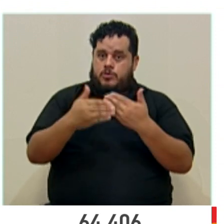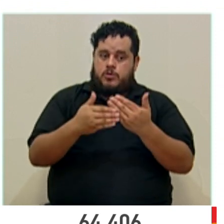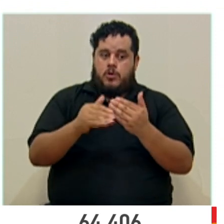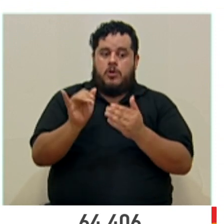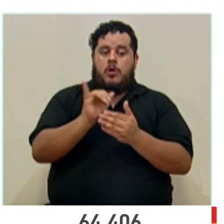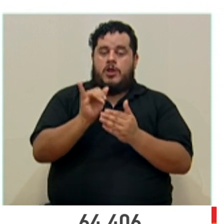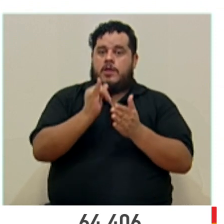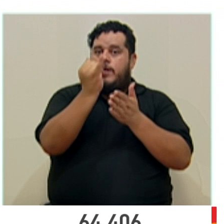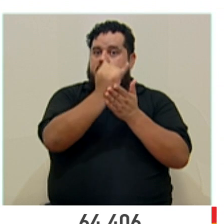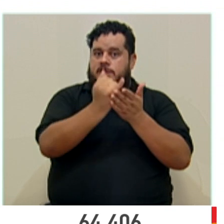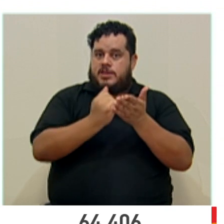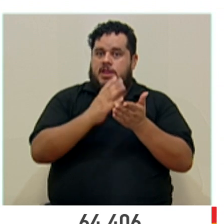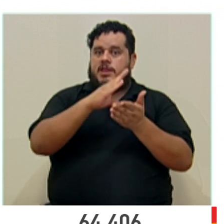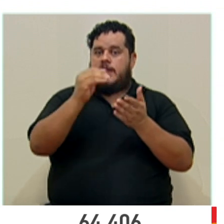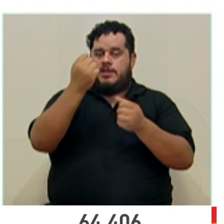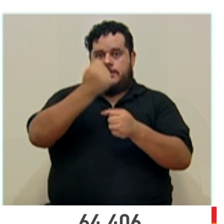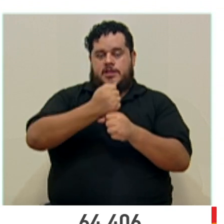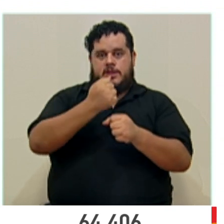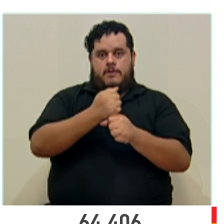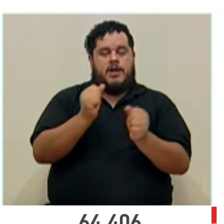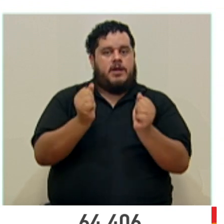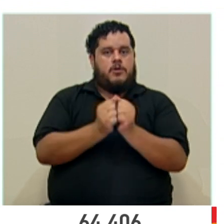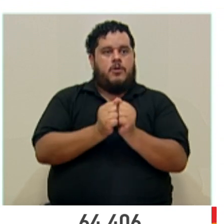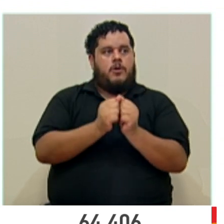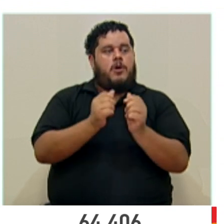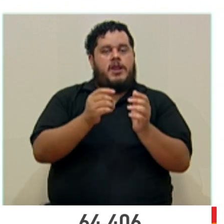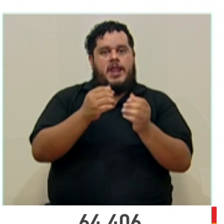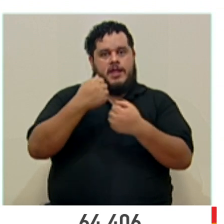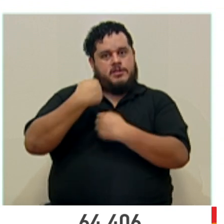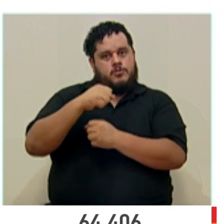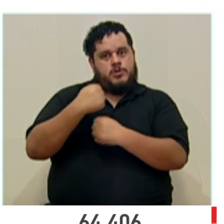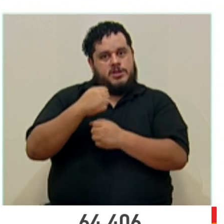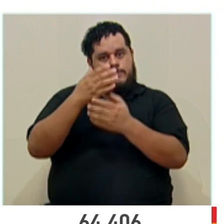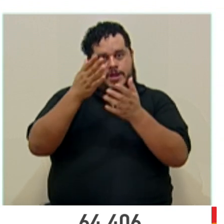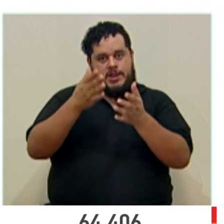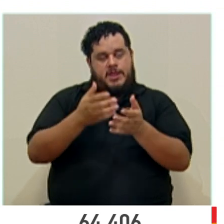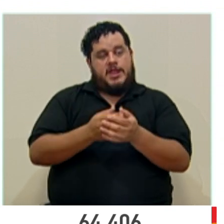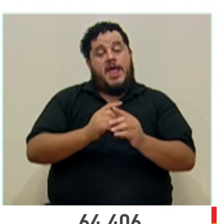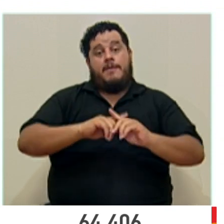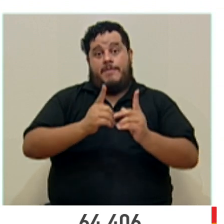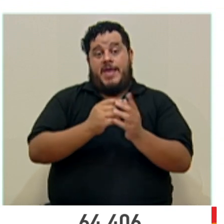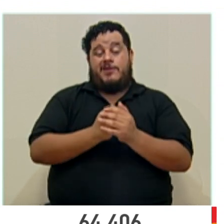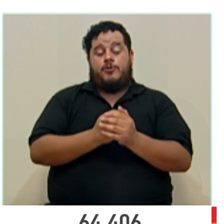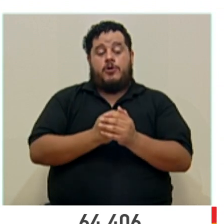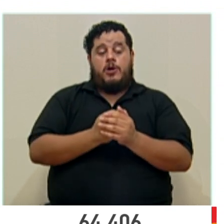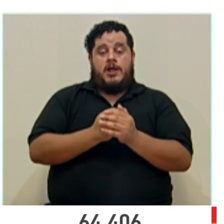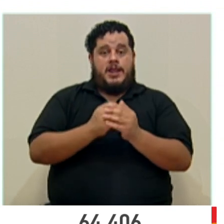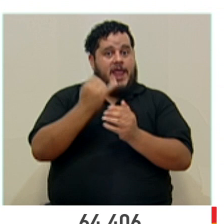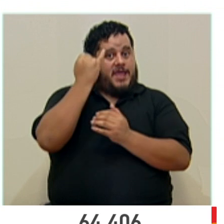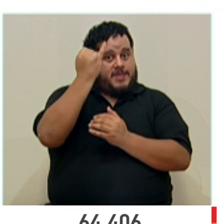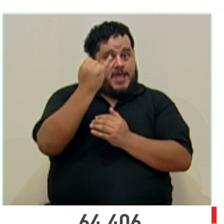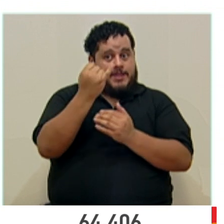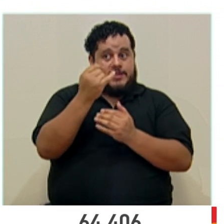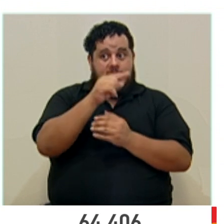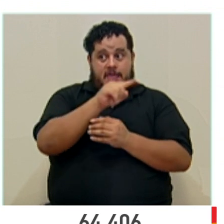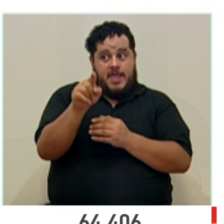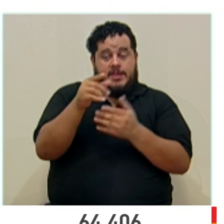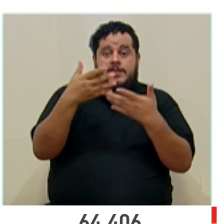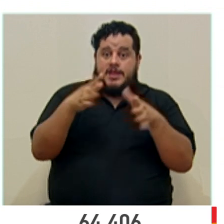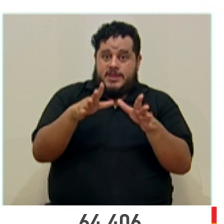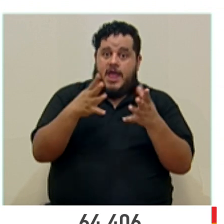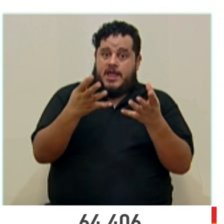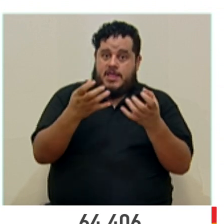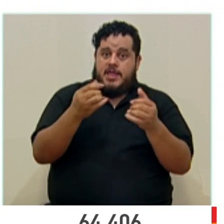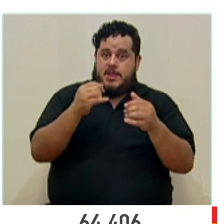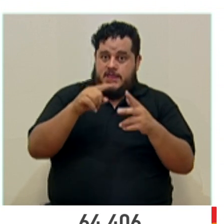se diseña y se trabaja con las municipalidades, pero la idea es que aquellas que ya quieren iniciar, pues